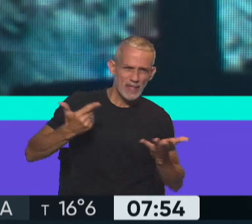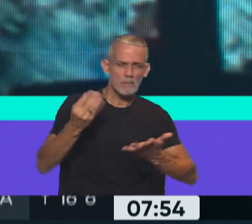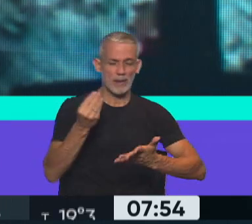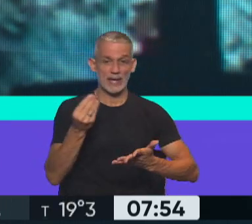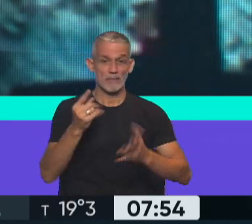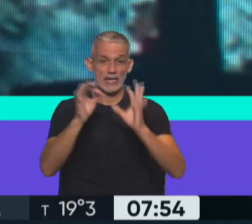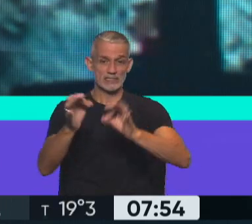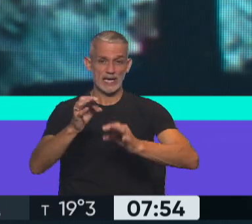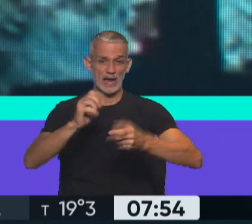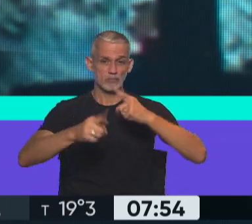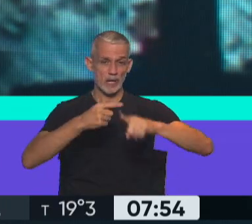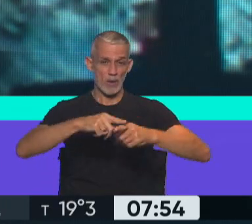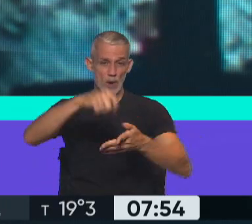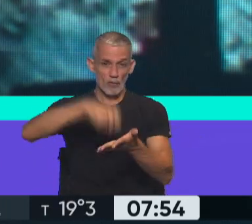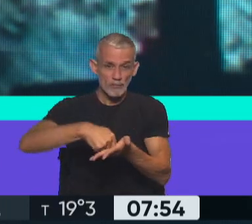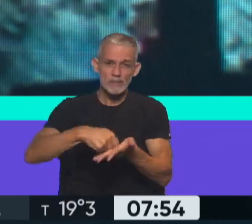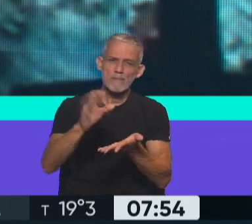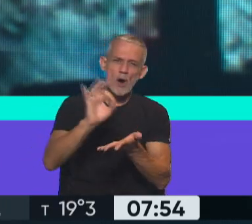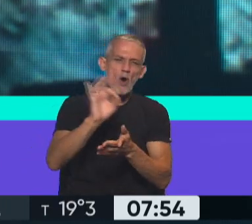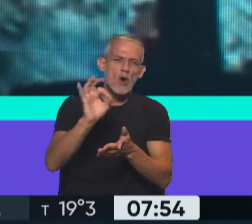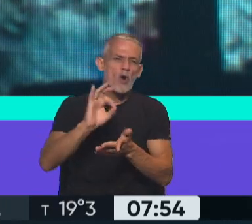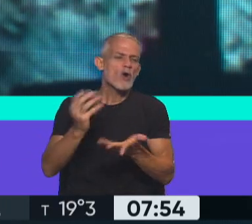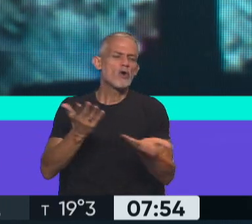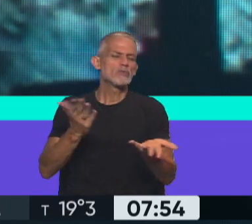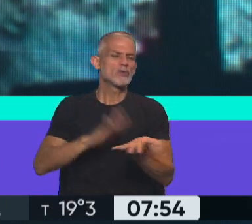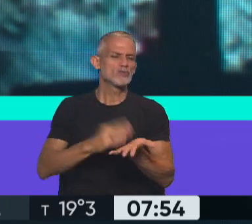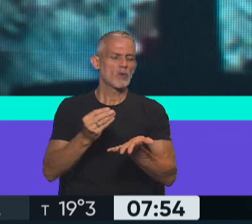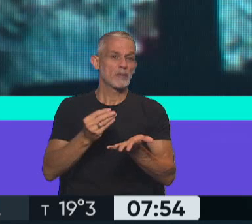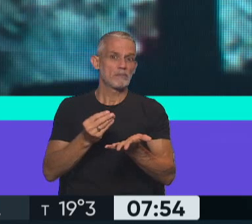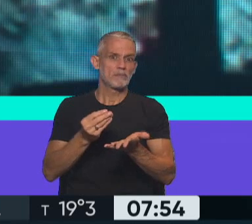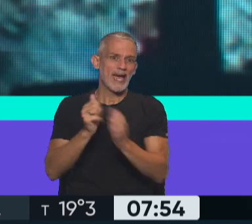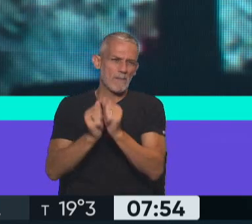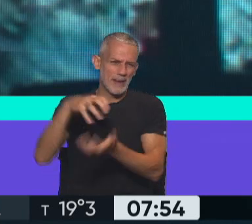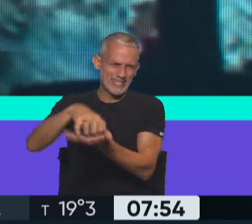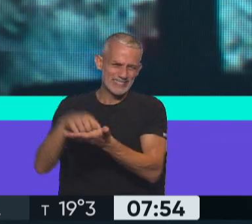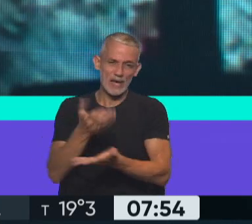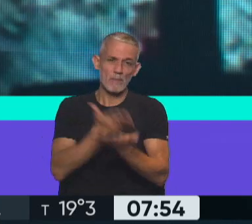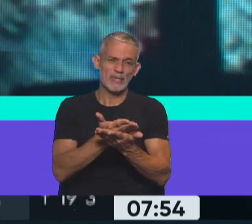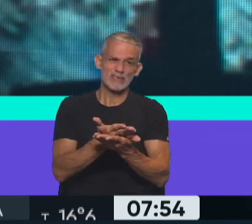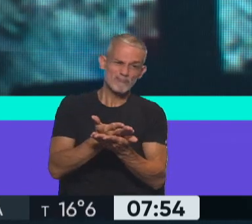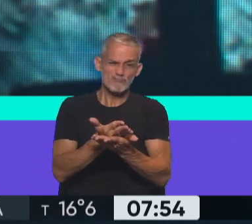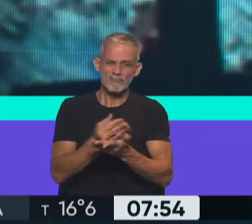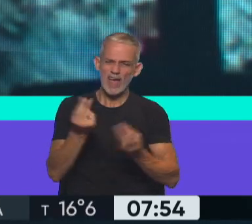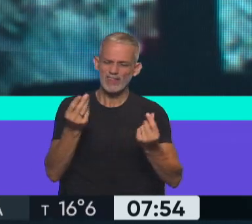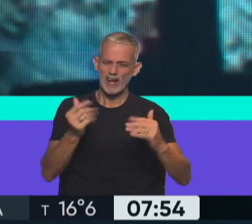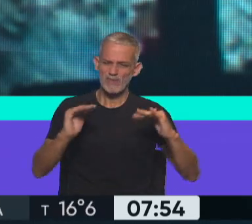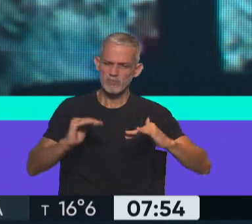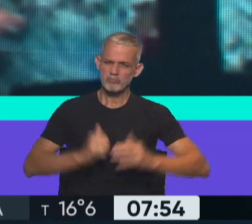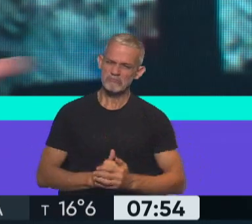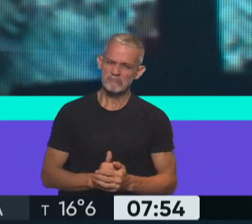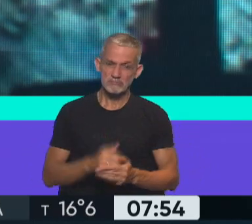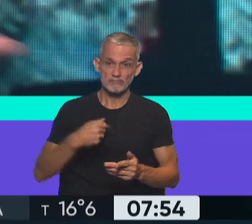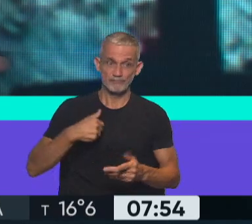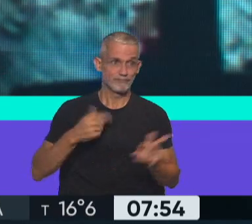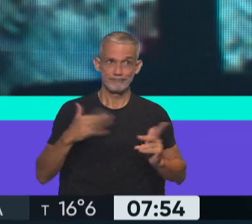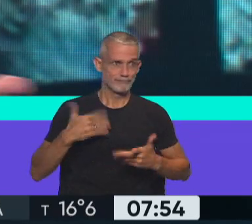alcanzar finalmente este entendimiento con la Argentina? ¿O se refiere también a lo que piden las empresas de servicios que notan que sus tarifas están rezagadas? Y en el medio estamos